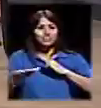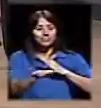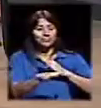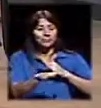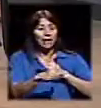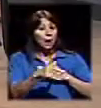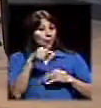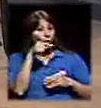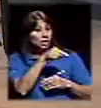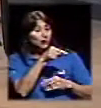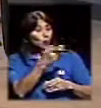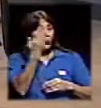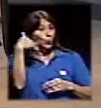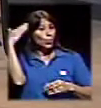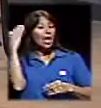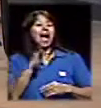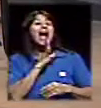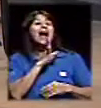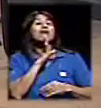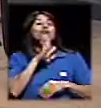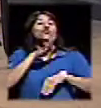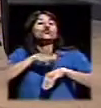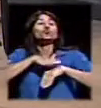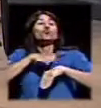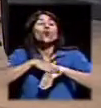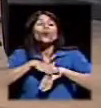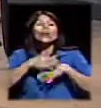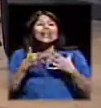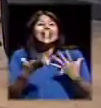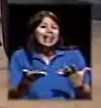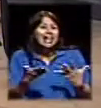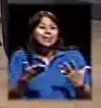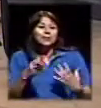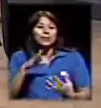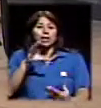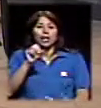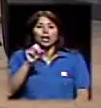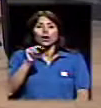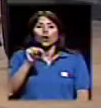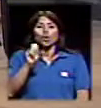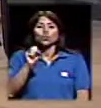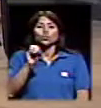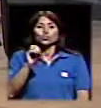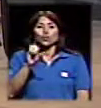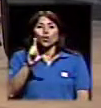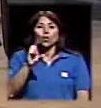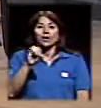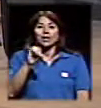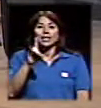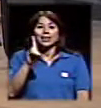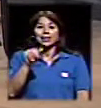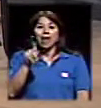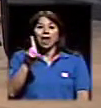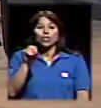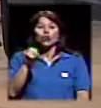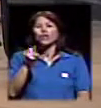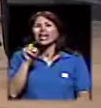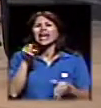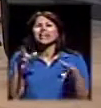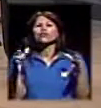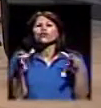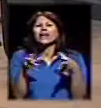Marta se refirió a consolidado. Consolidado lo que quiere decir es que ella está hablando básicamente de lo que están